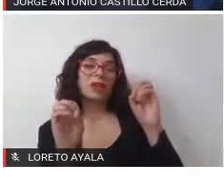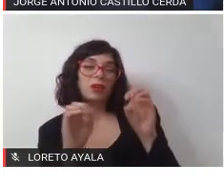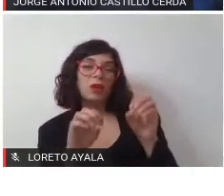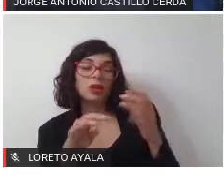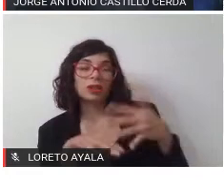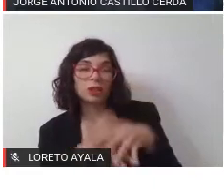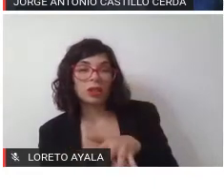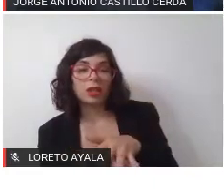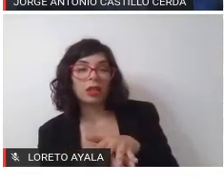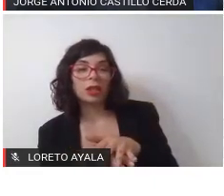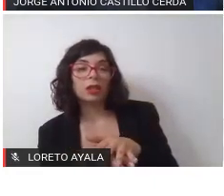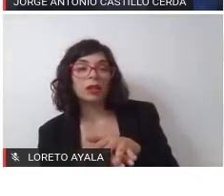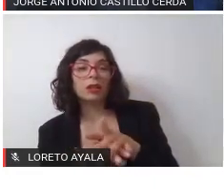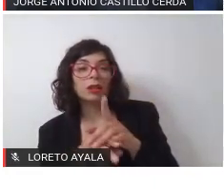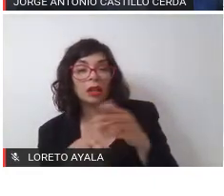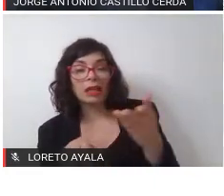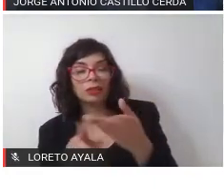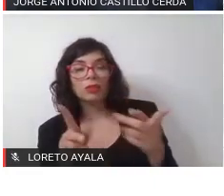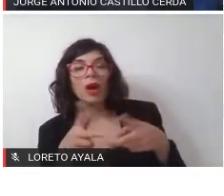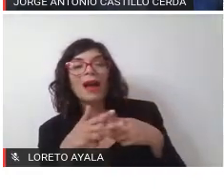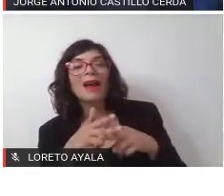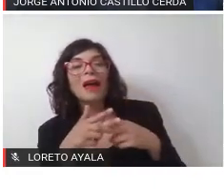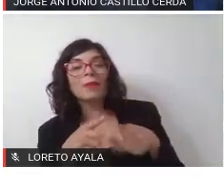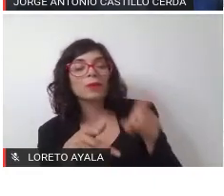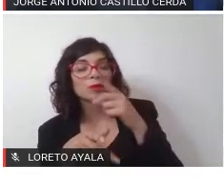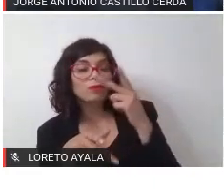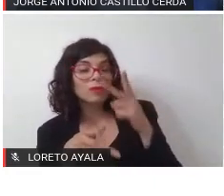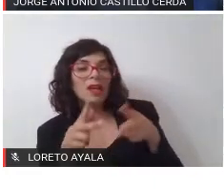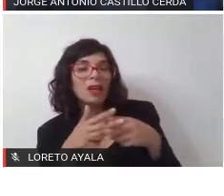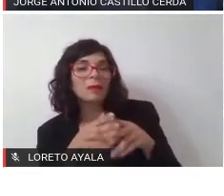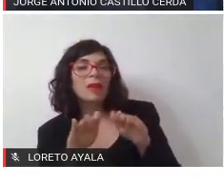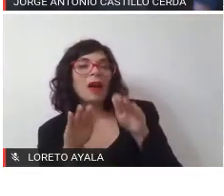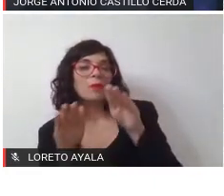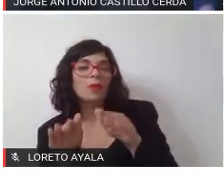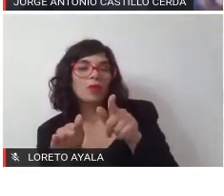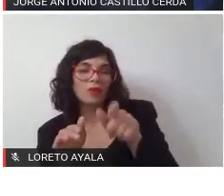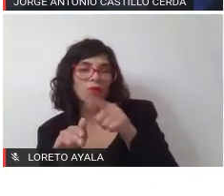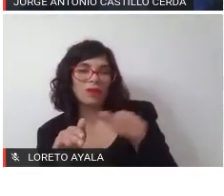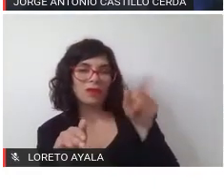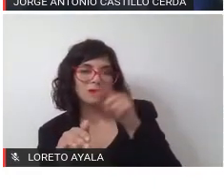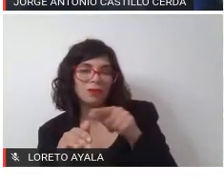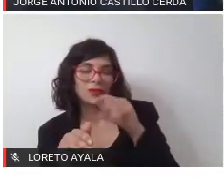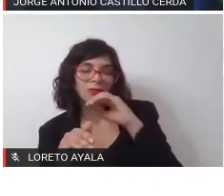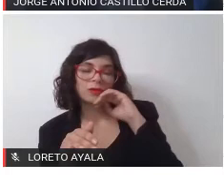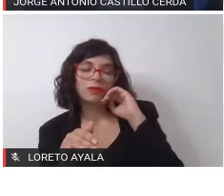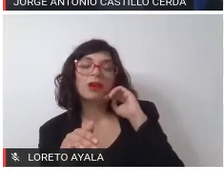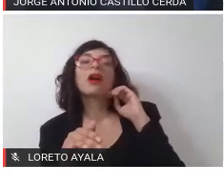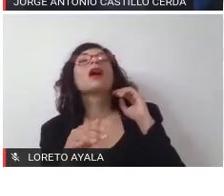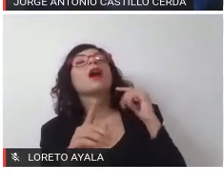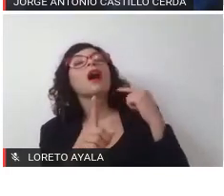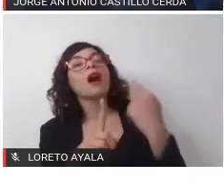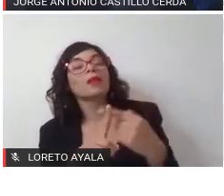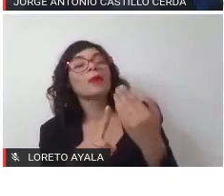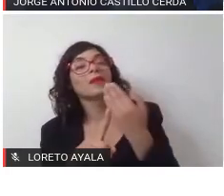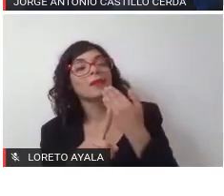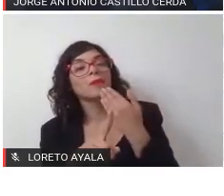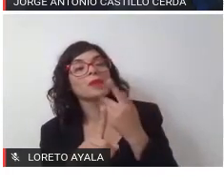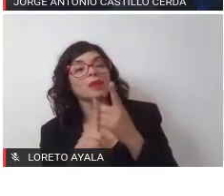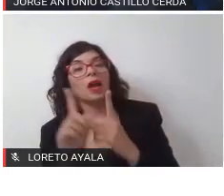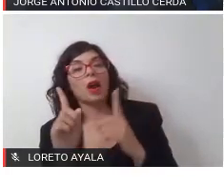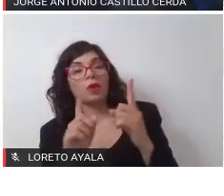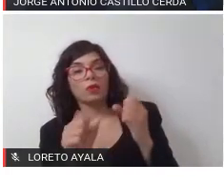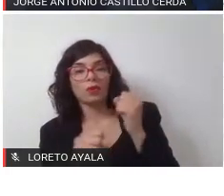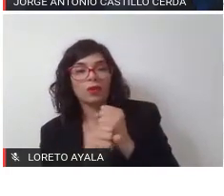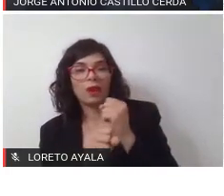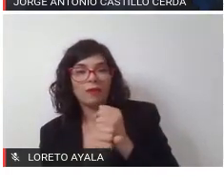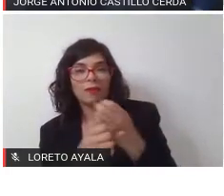sea una herramienta de apoyo para ello, ¿ya? Además, obviamente que esto sirve para el que trabaja en el